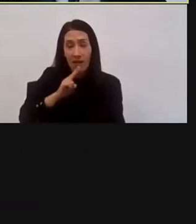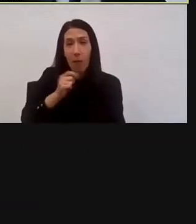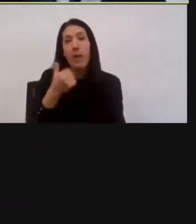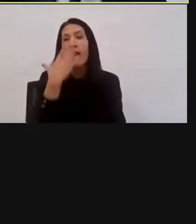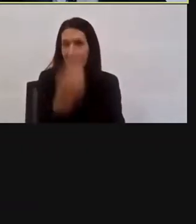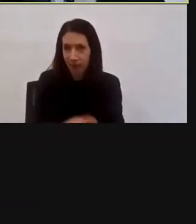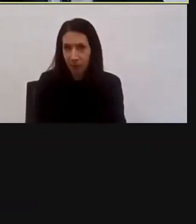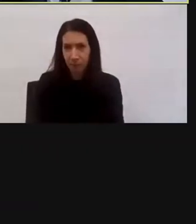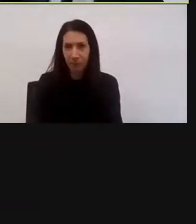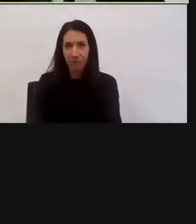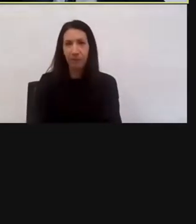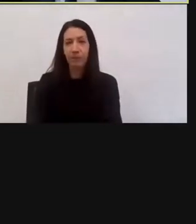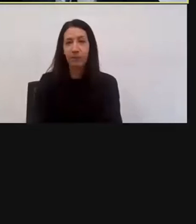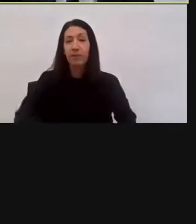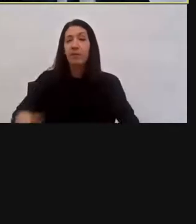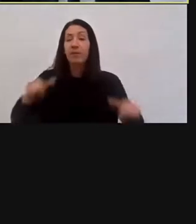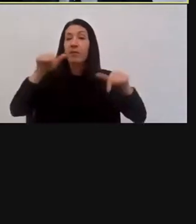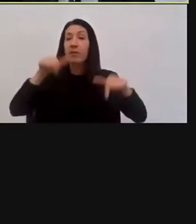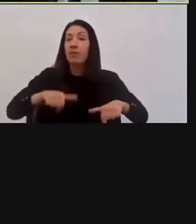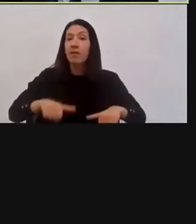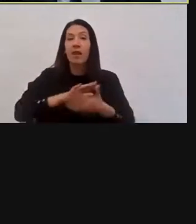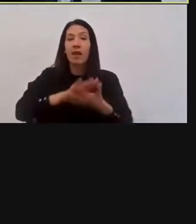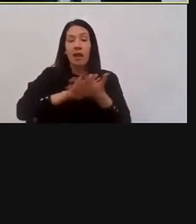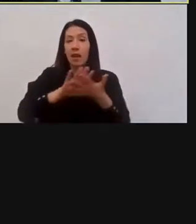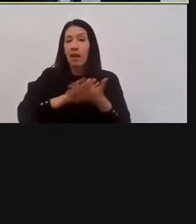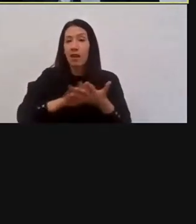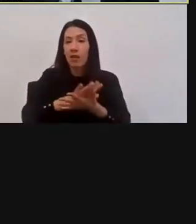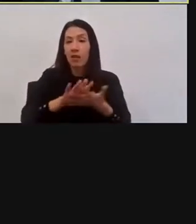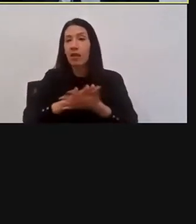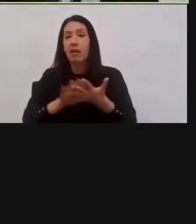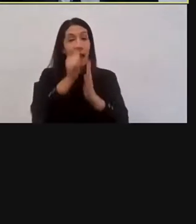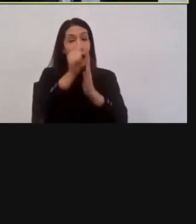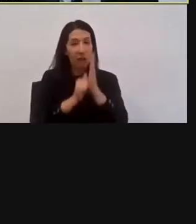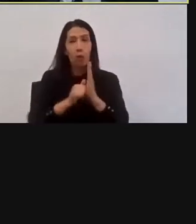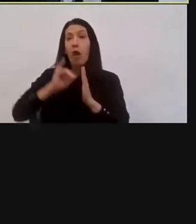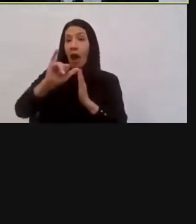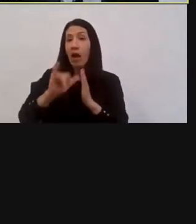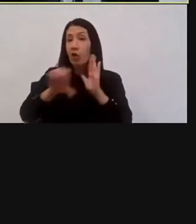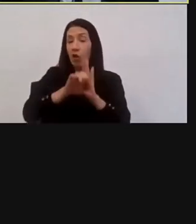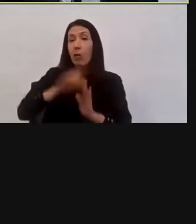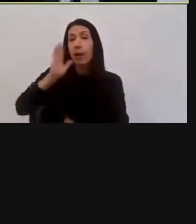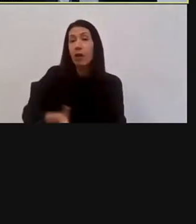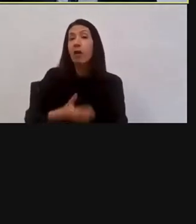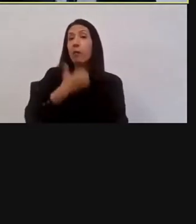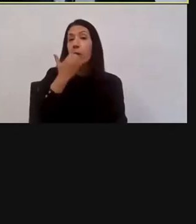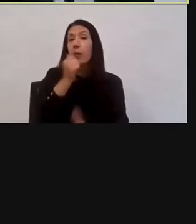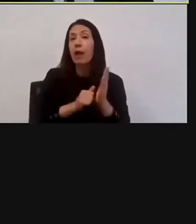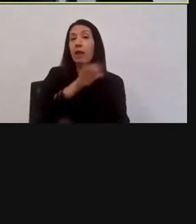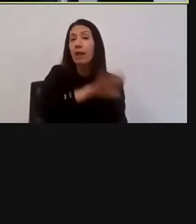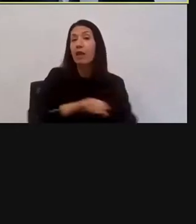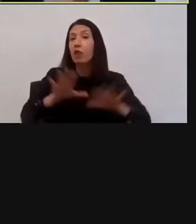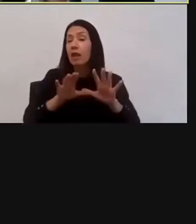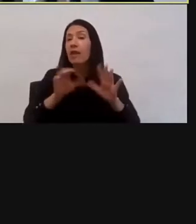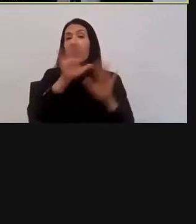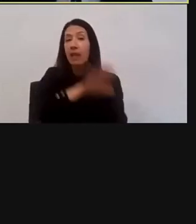entender. La interpretación, en este caso, del precepto, hay dos artículos que vienen recogidos en el Código Penal. Es el artículo 510 y 578 del